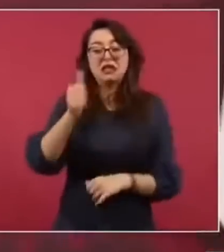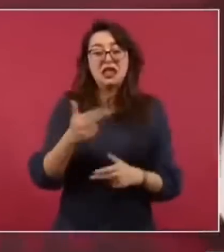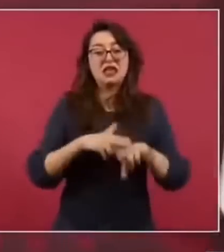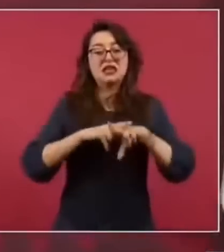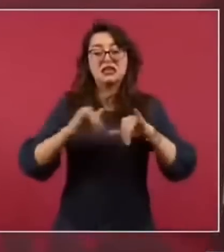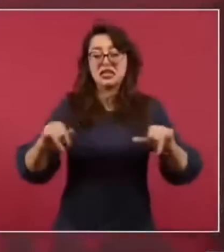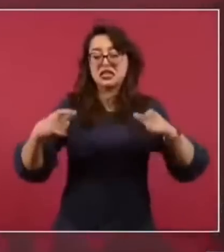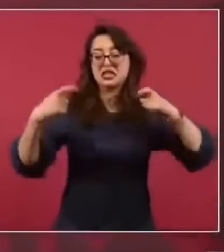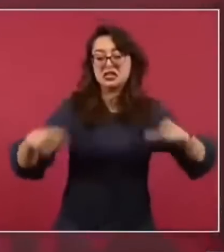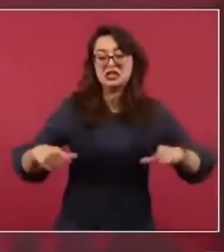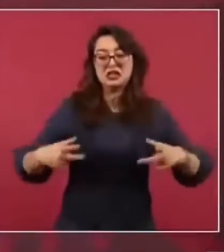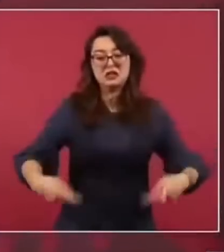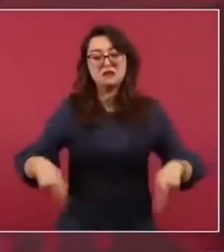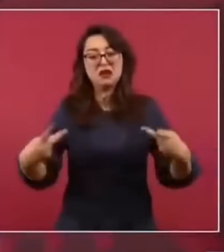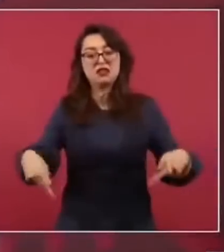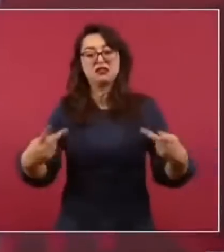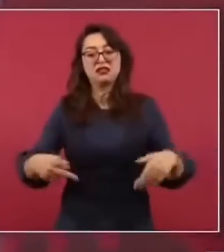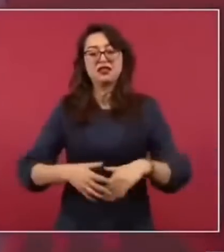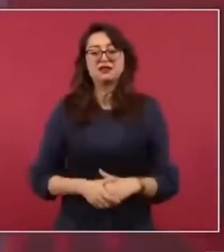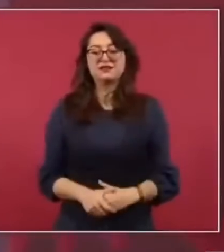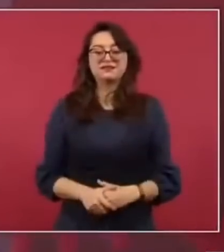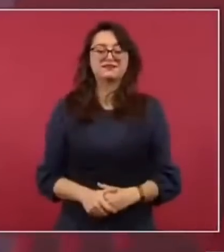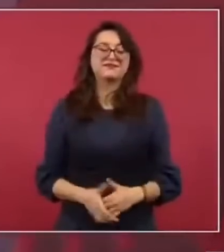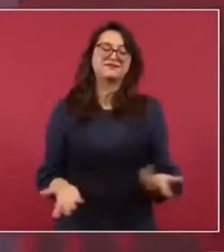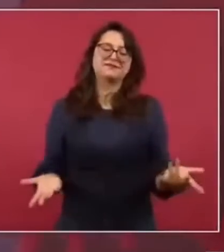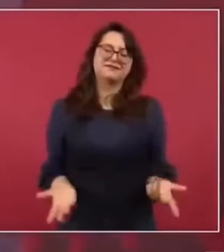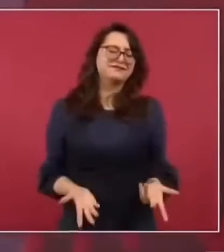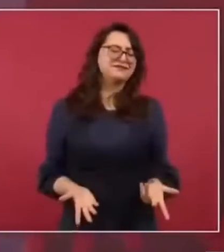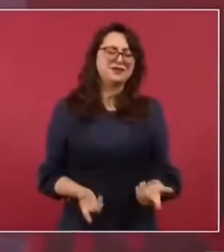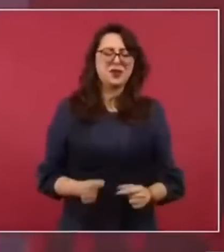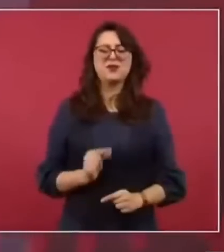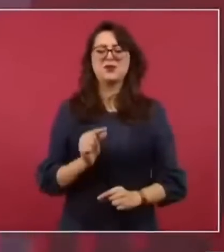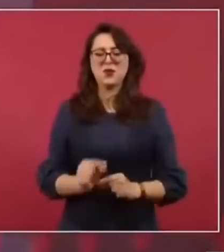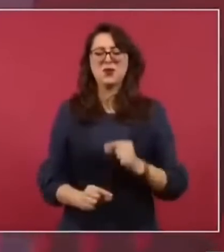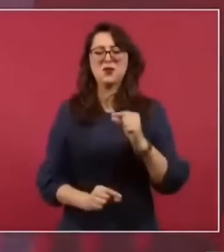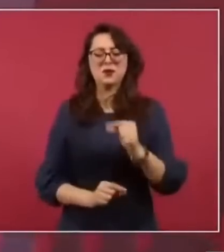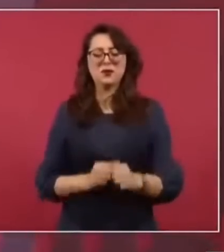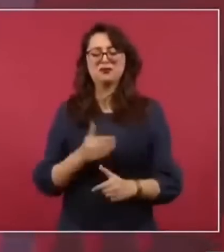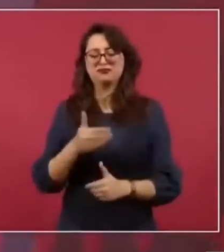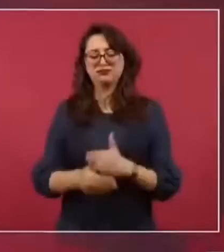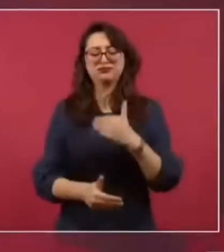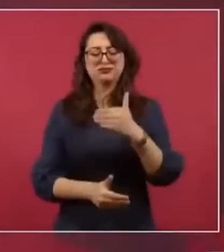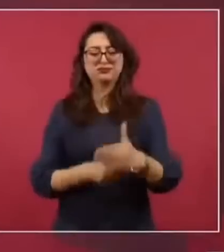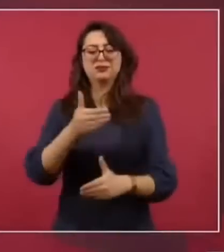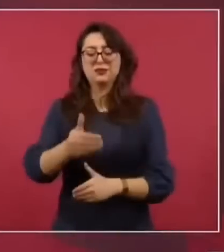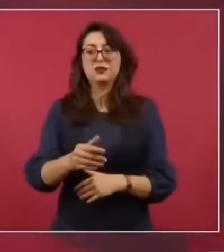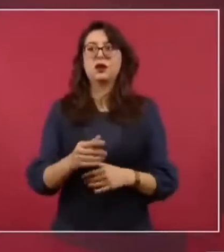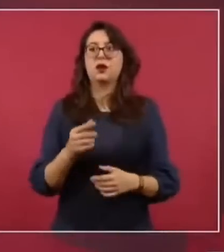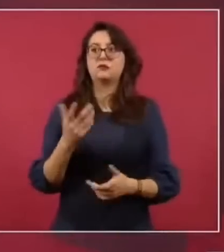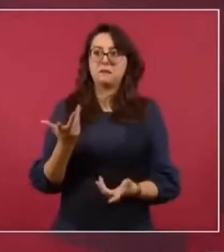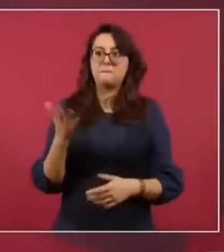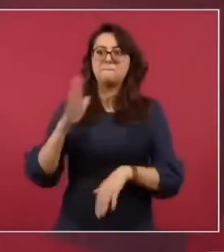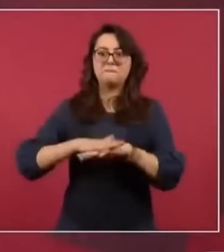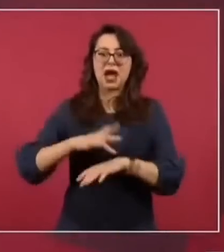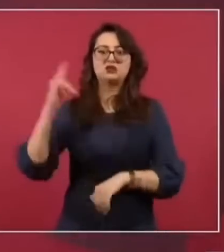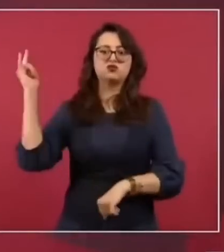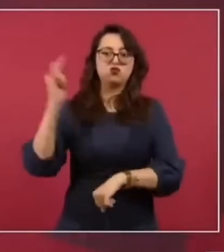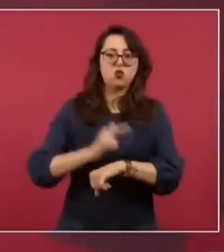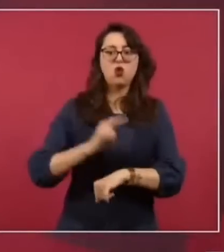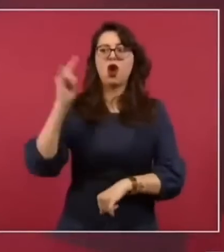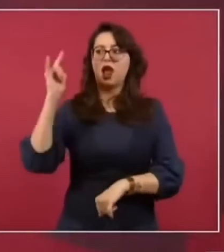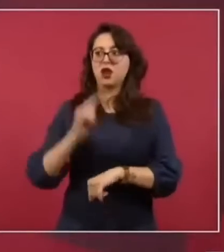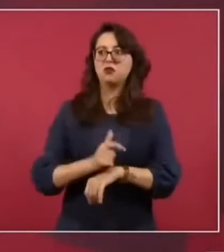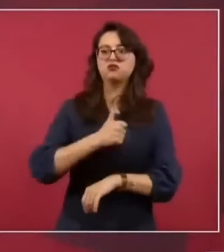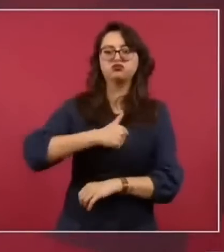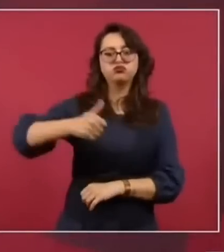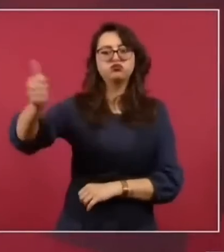diciembre ya es autosuficiente el aeropuerto y cada vez más vuelos y ahora toda la